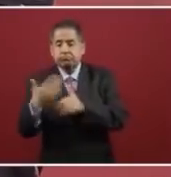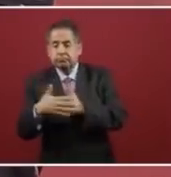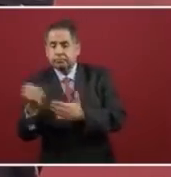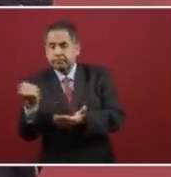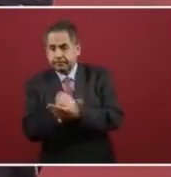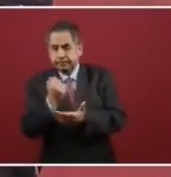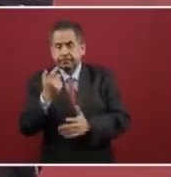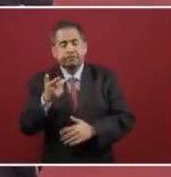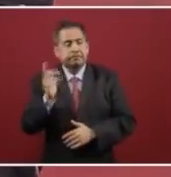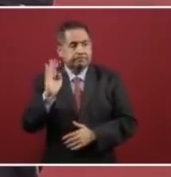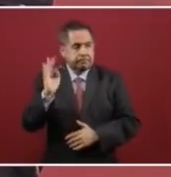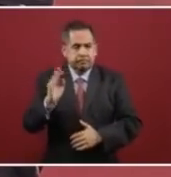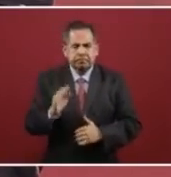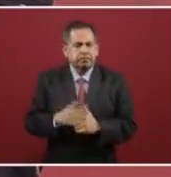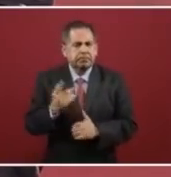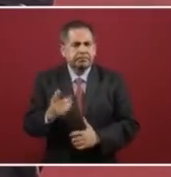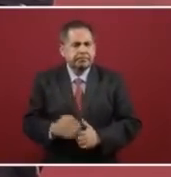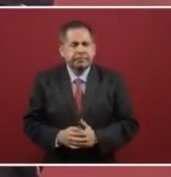por qué